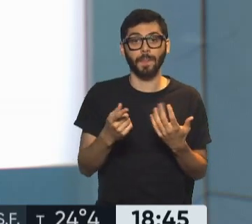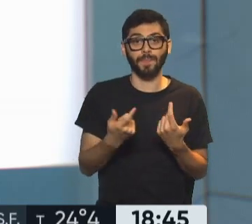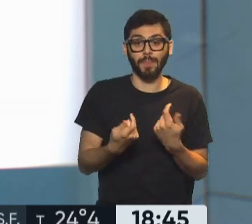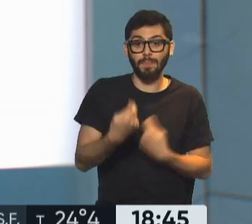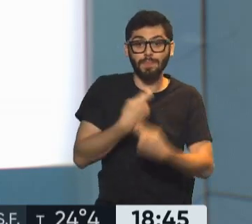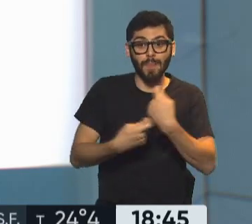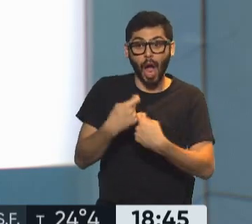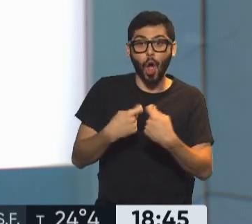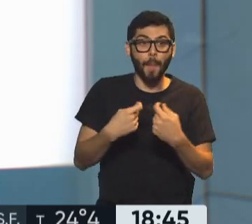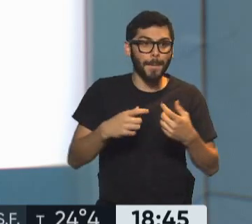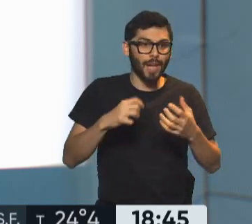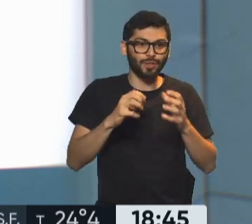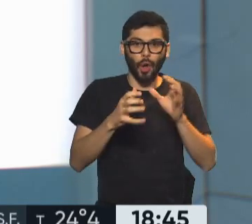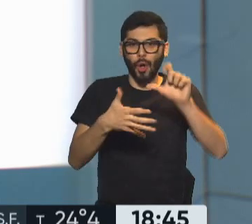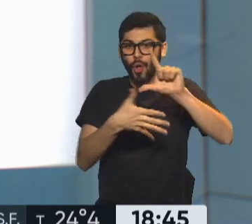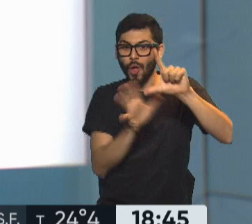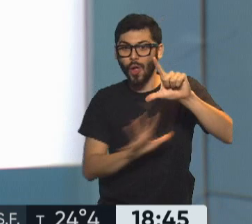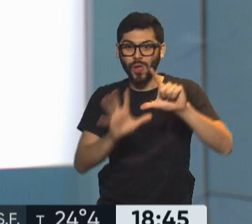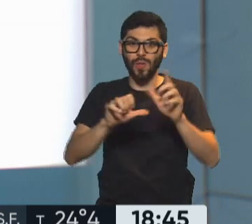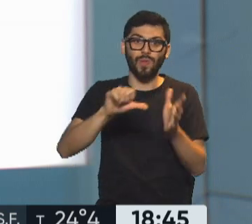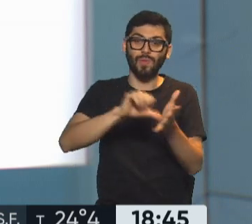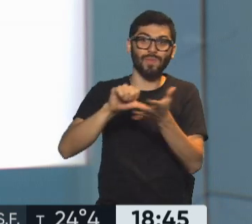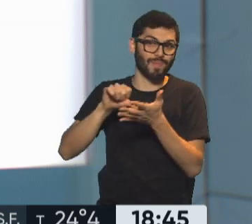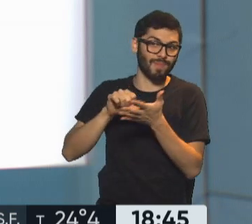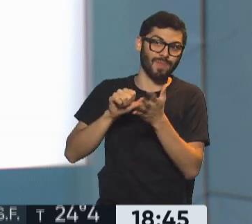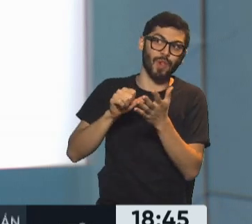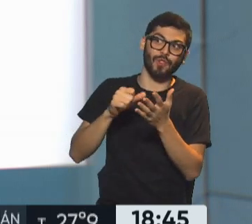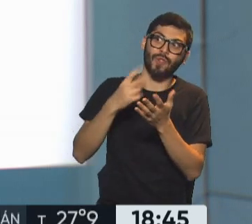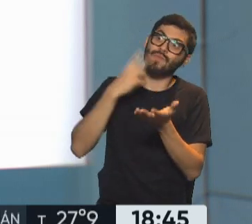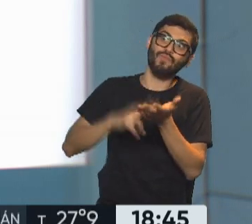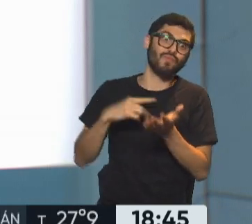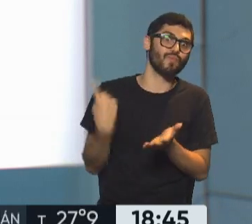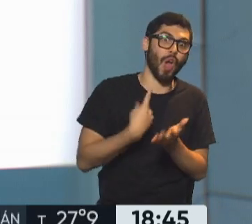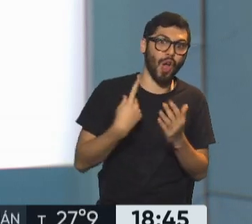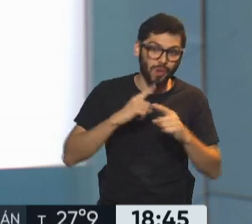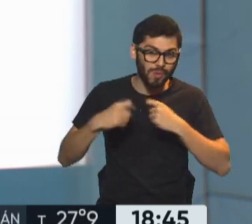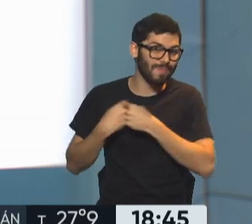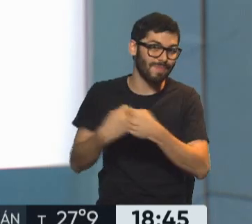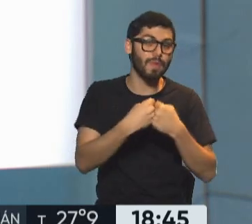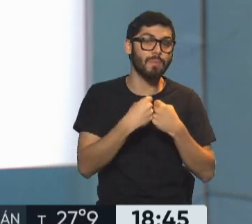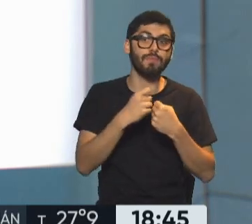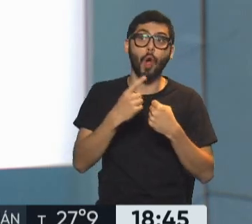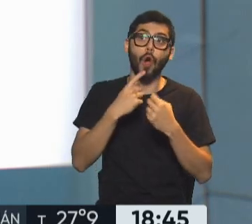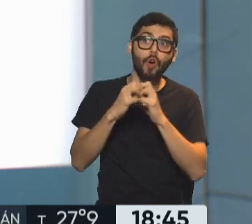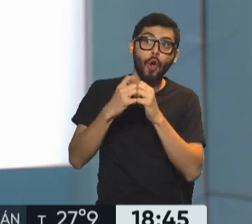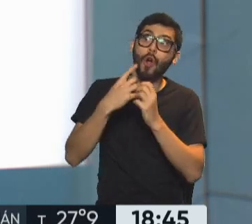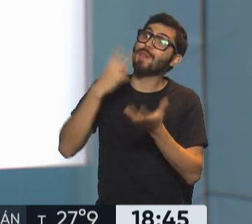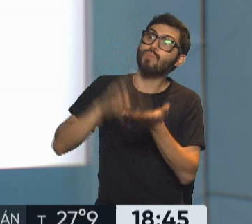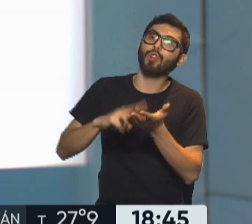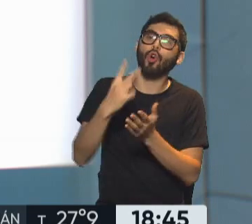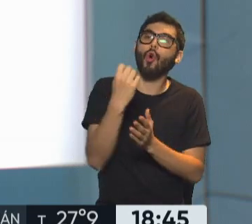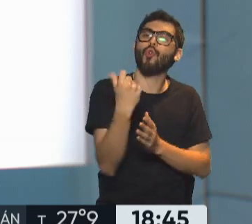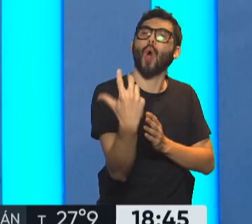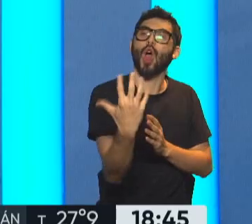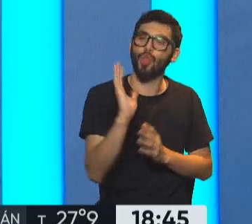comercio intrarregional, para beneficiarse entre países del Mercosur. Lo que se está justamente ahora debatiendo es de cuánto tiene que ser ese porcentaje que se tributa, ¿no? Gaby,